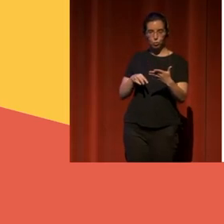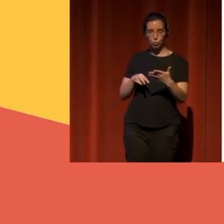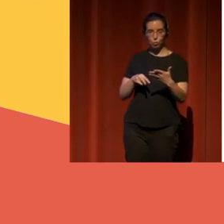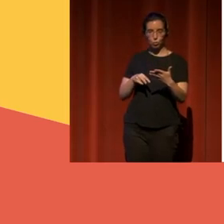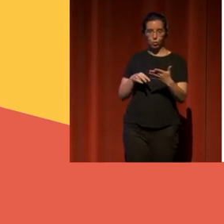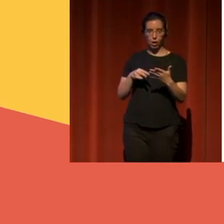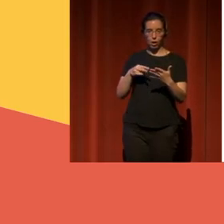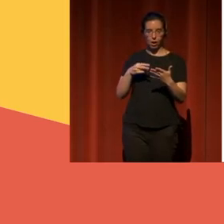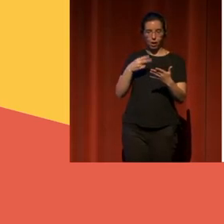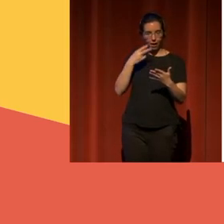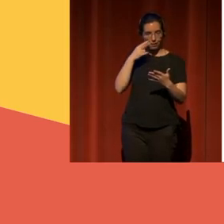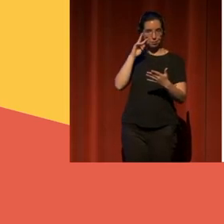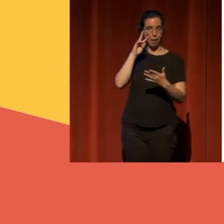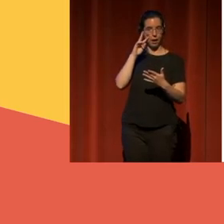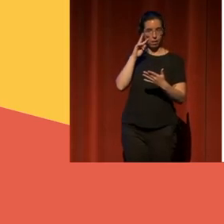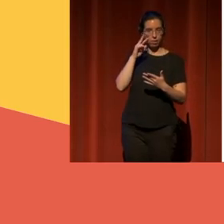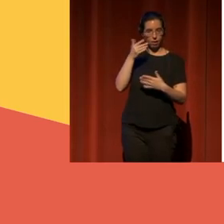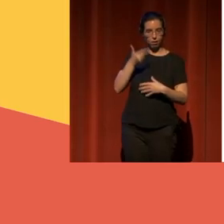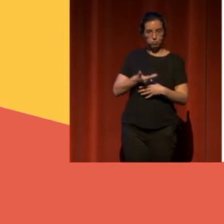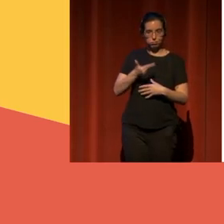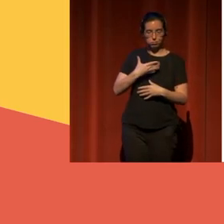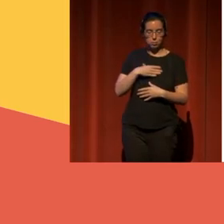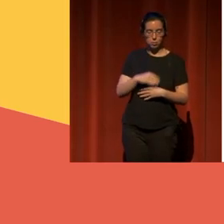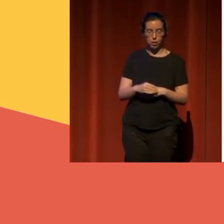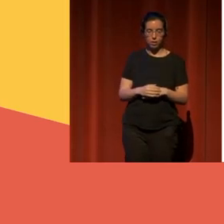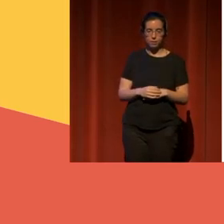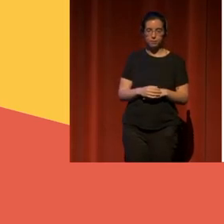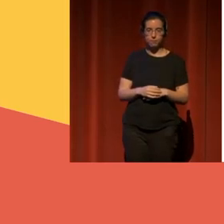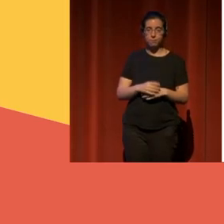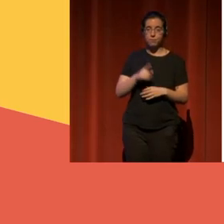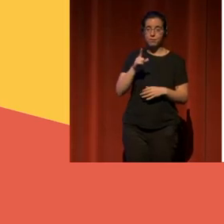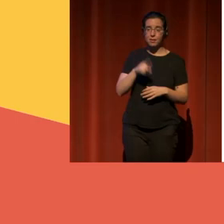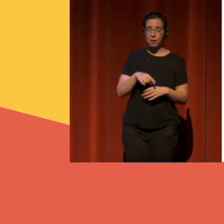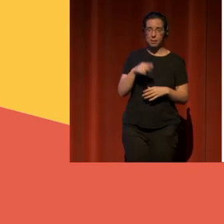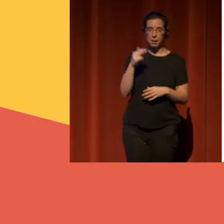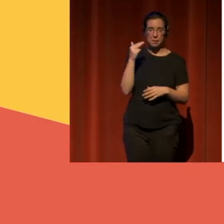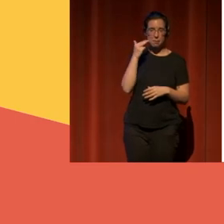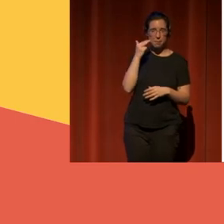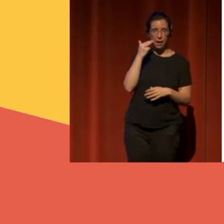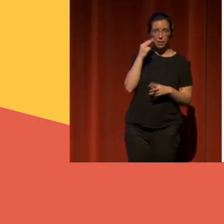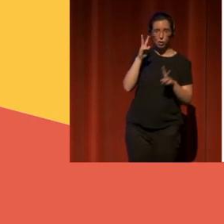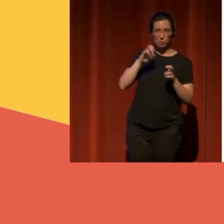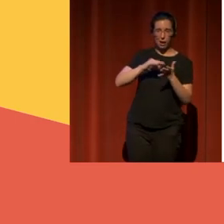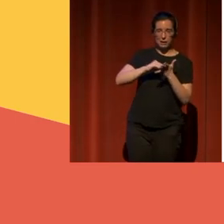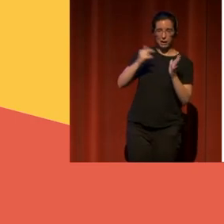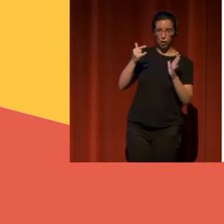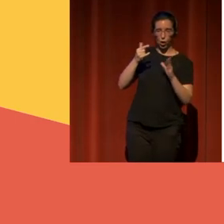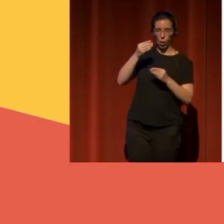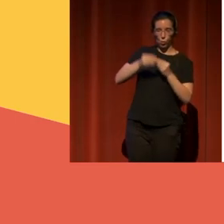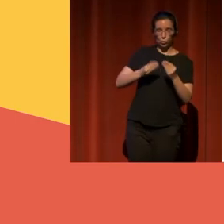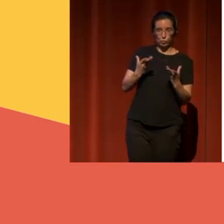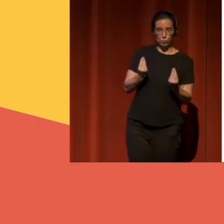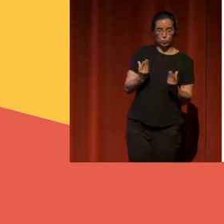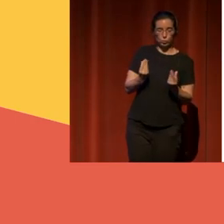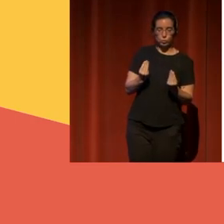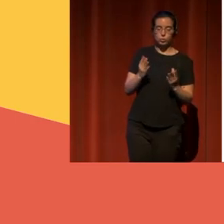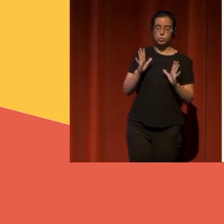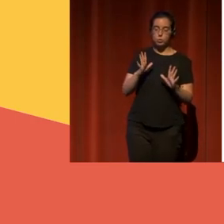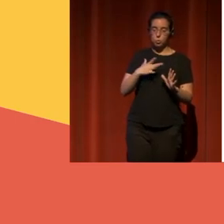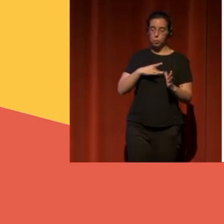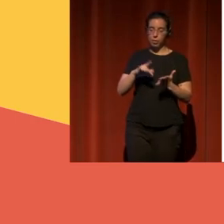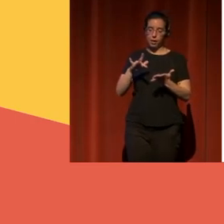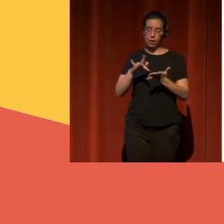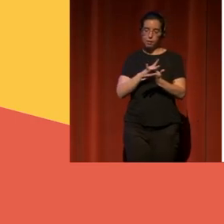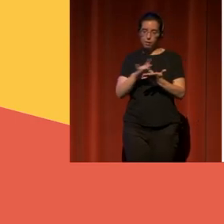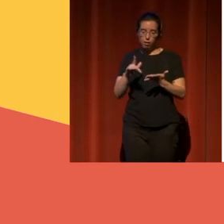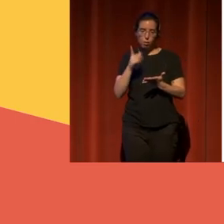hacer de esta lectura una experiencia más significativa. Después, ante el miedo a la sobreexposición digital, pensamos que regular el tiempo de acceso a tabletas y móviles puede